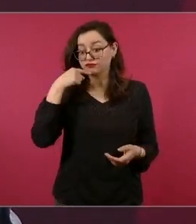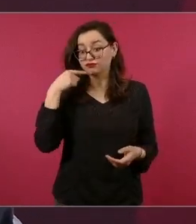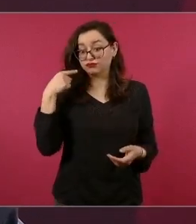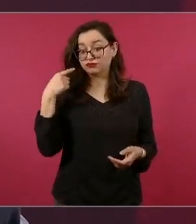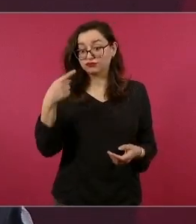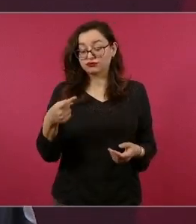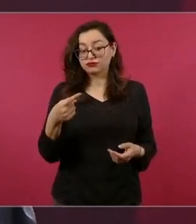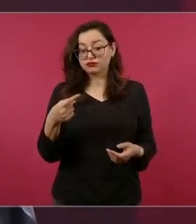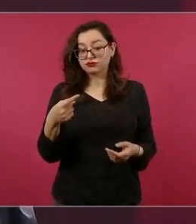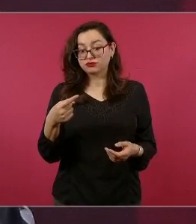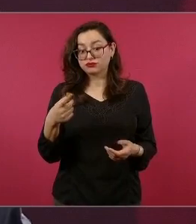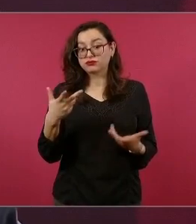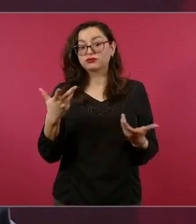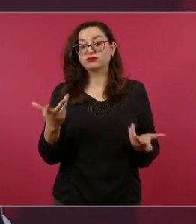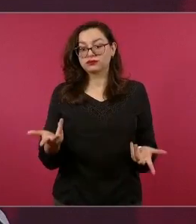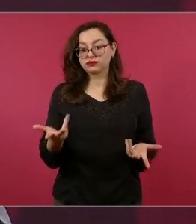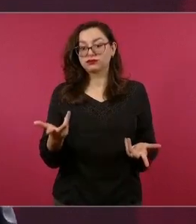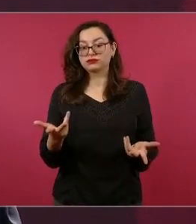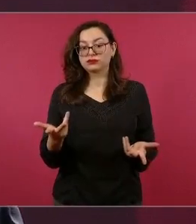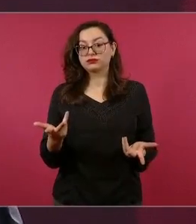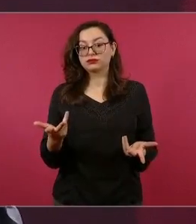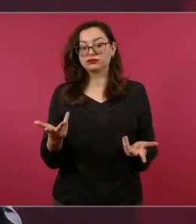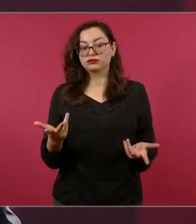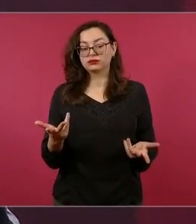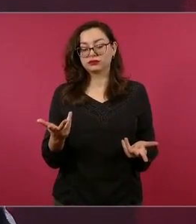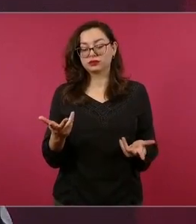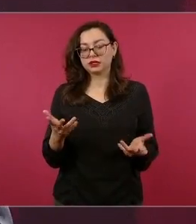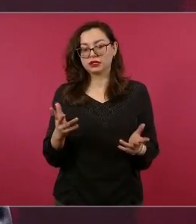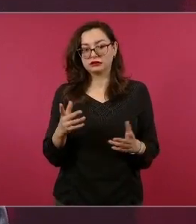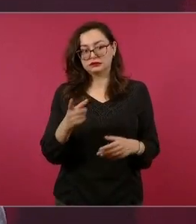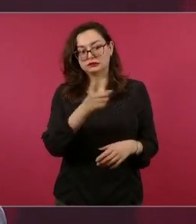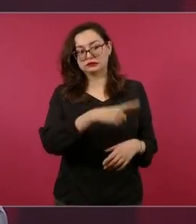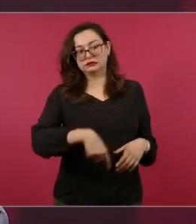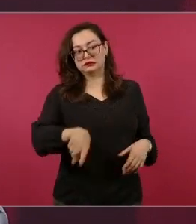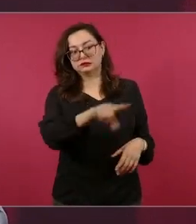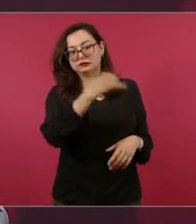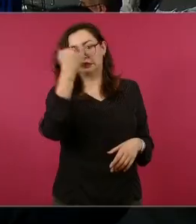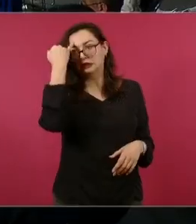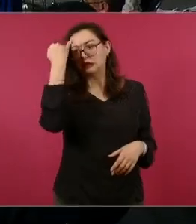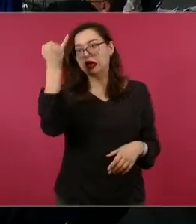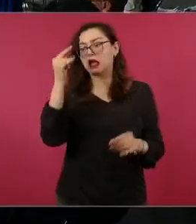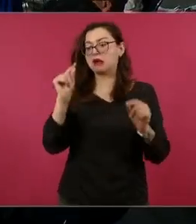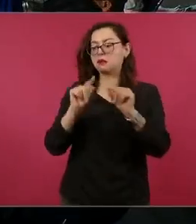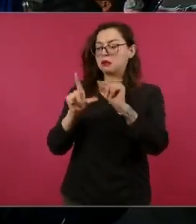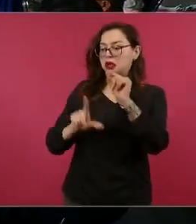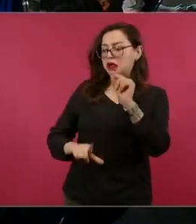que sí, democracia, pero no tanta democracia en México.